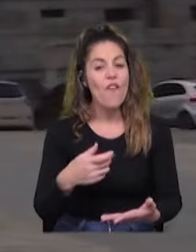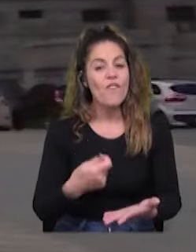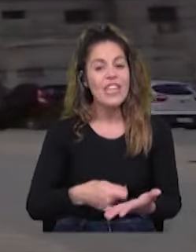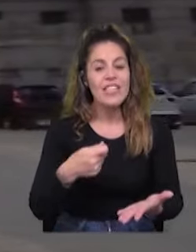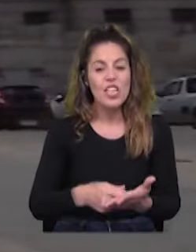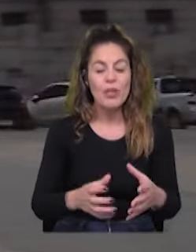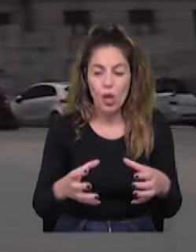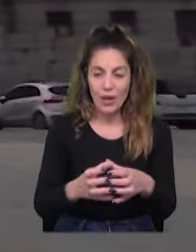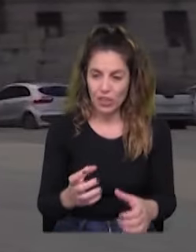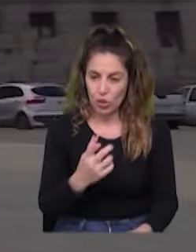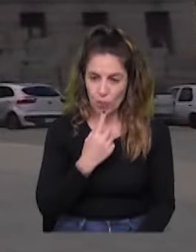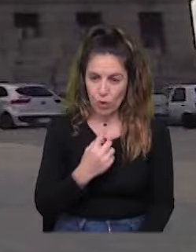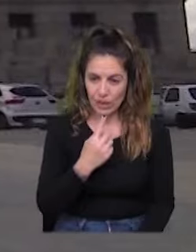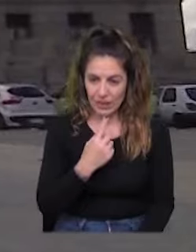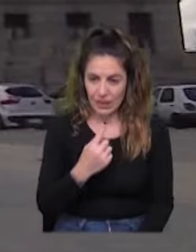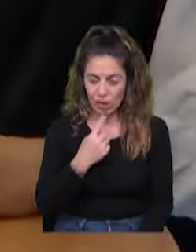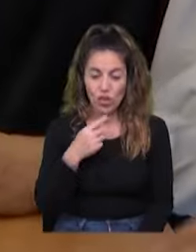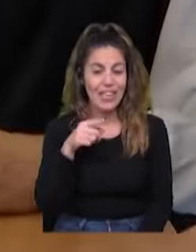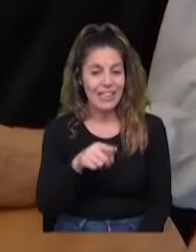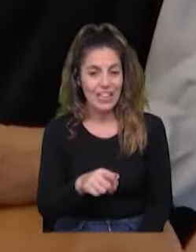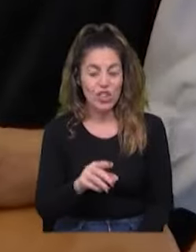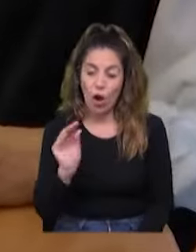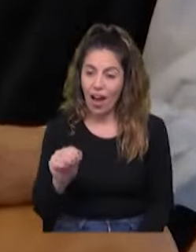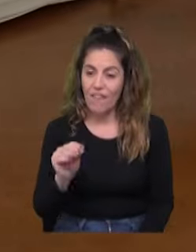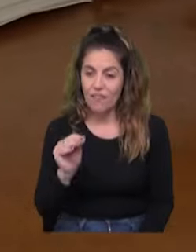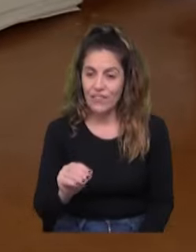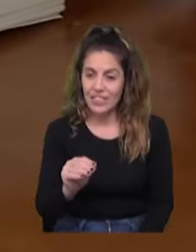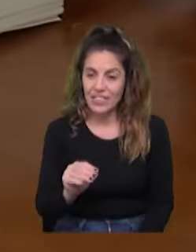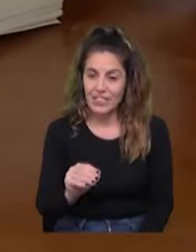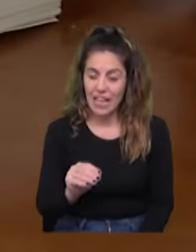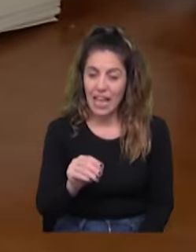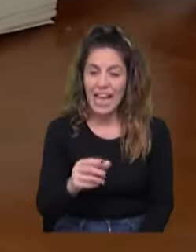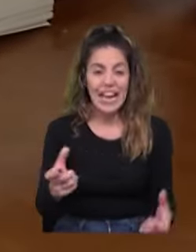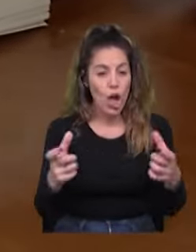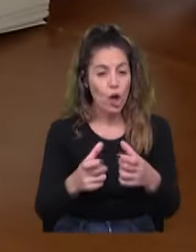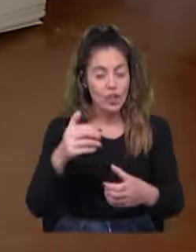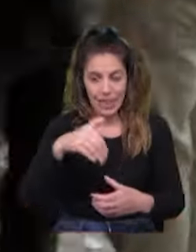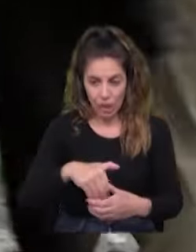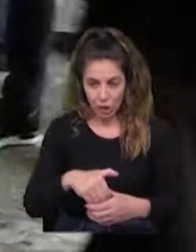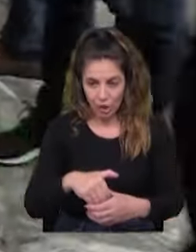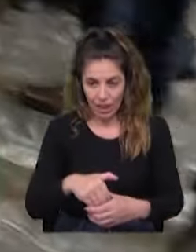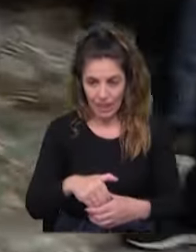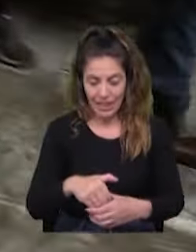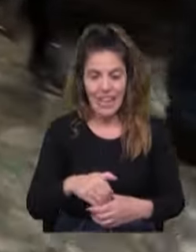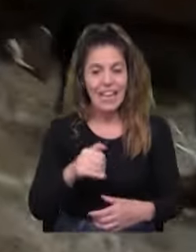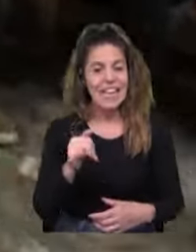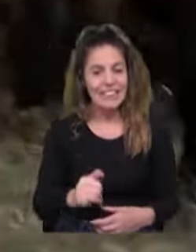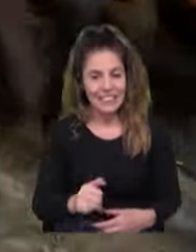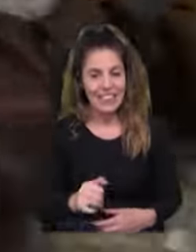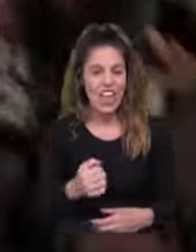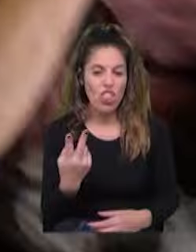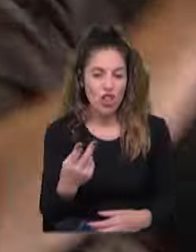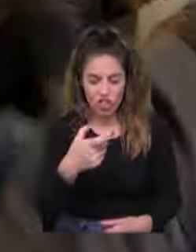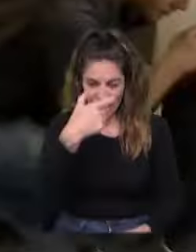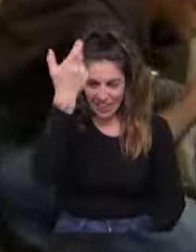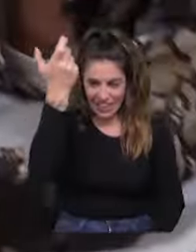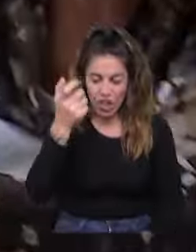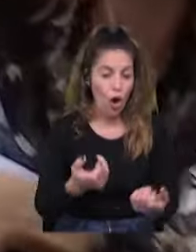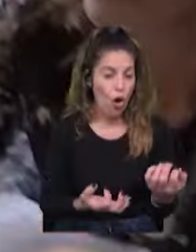los partidos políticos en este sentido advierte que la carga sobre la corte electoral que cuenta Aparentemente con Solo dos técnicos